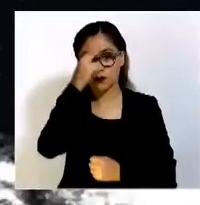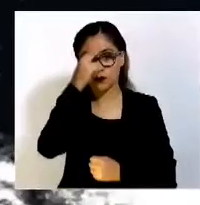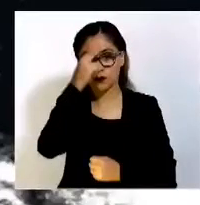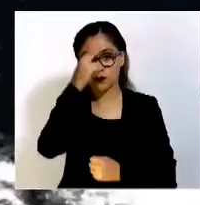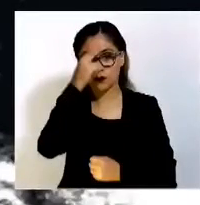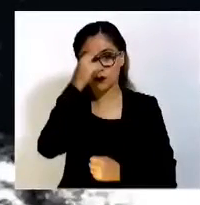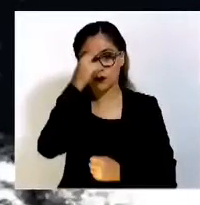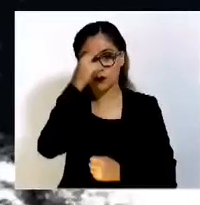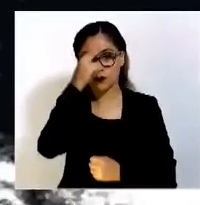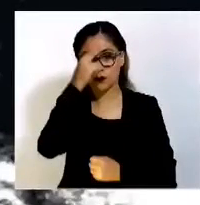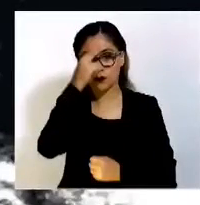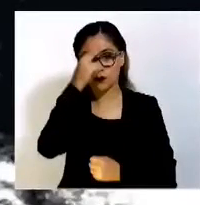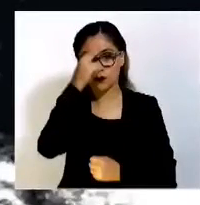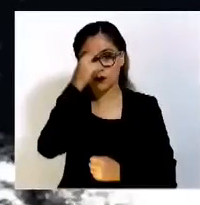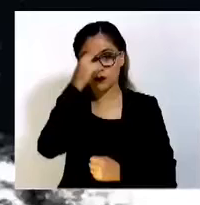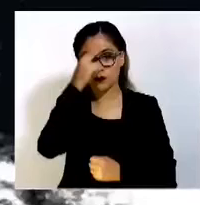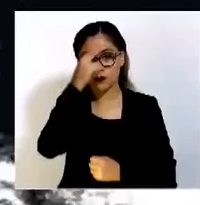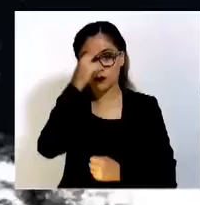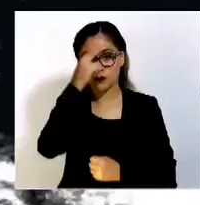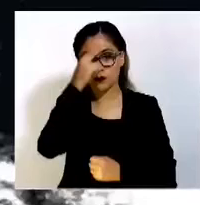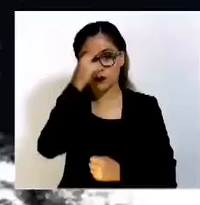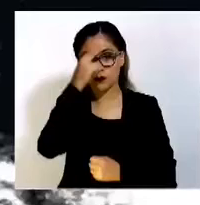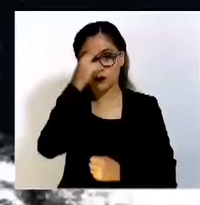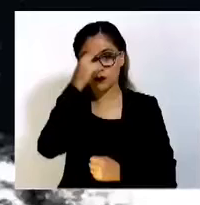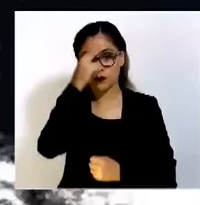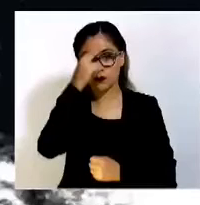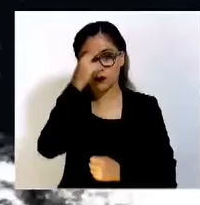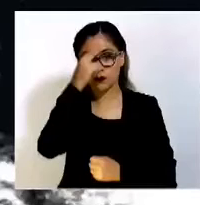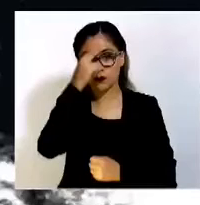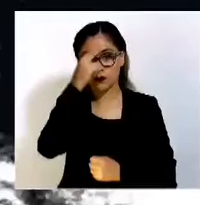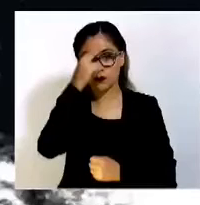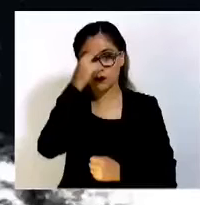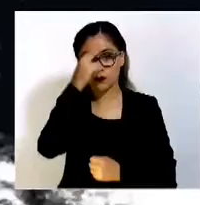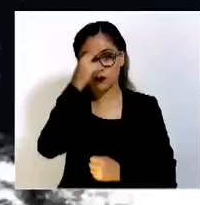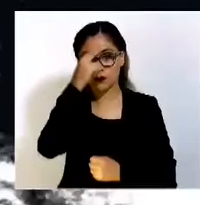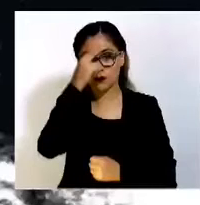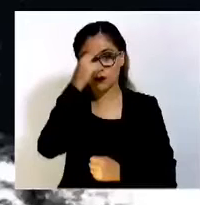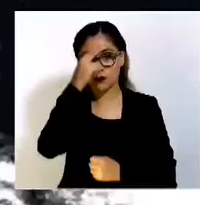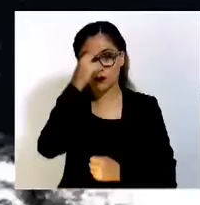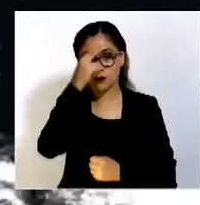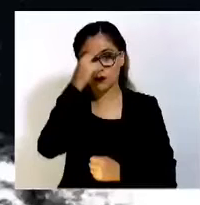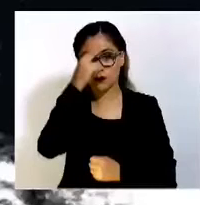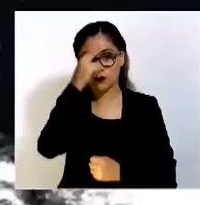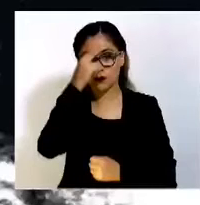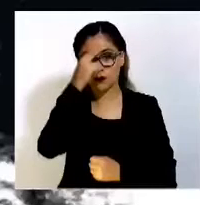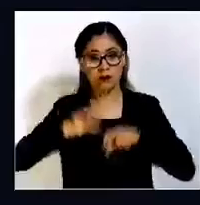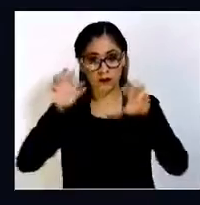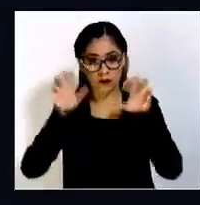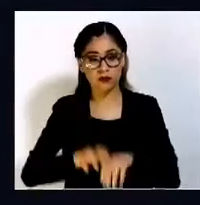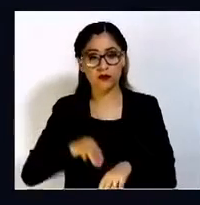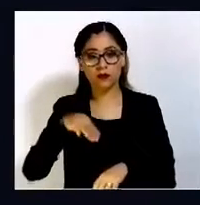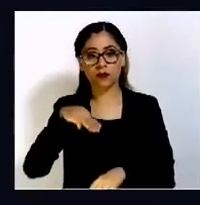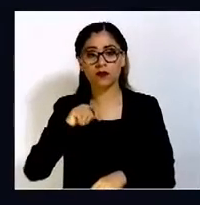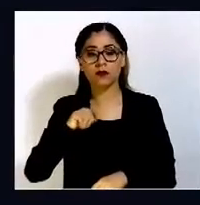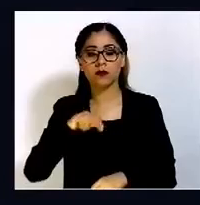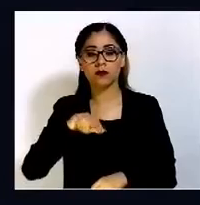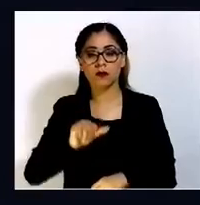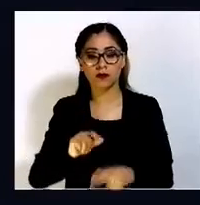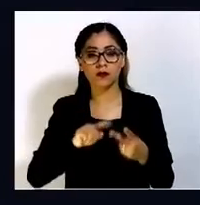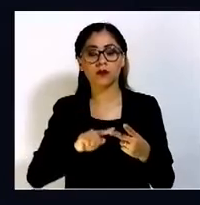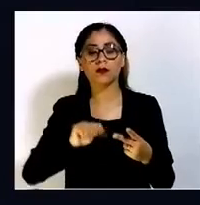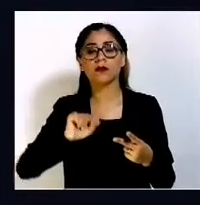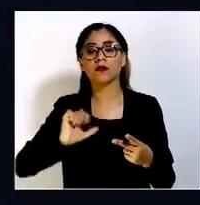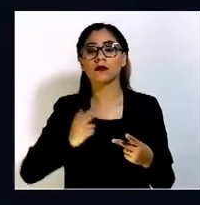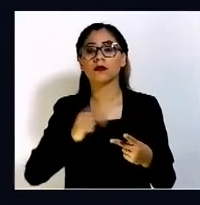de la entidad? Mire, en este momento está el pronóstico de lluvias, mire, para Mascota, Teuchitlán,